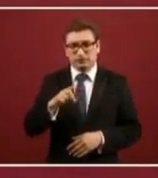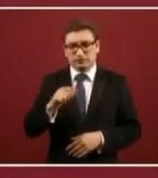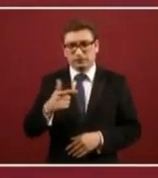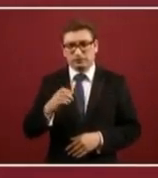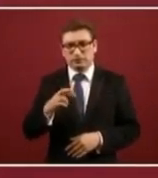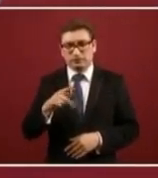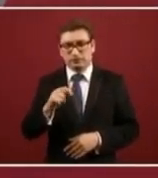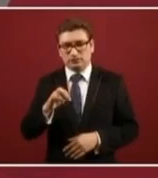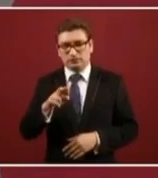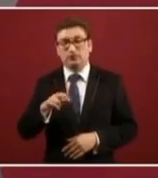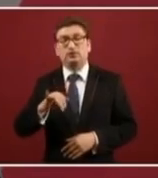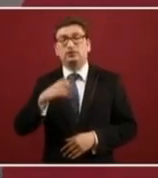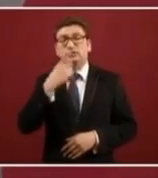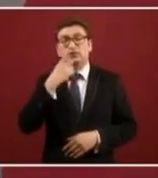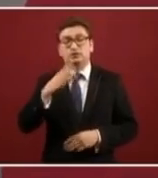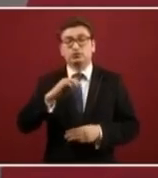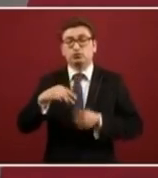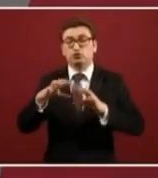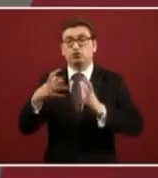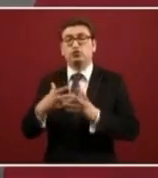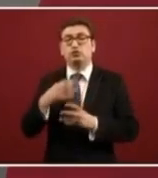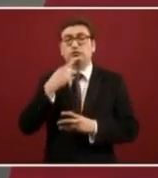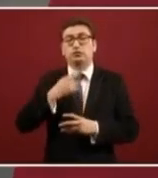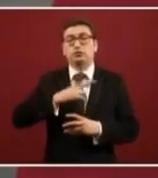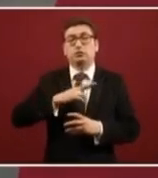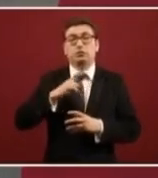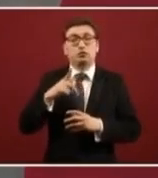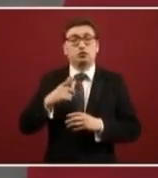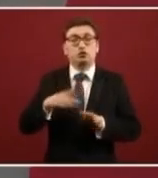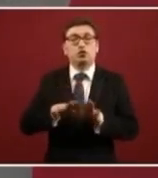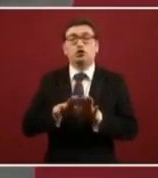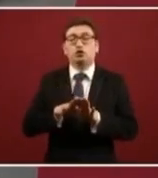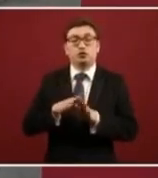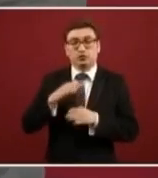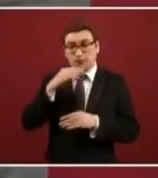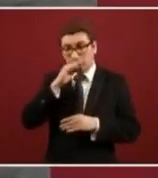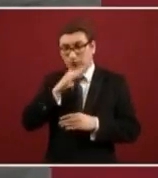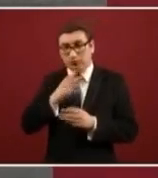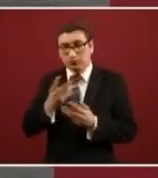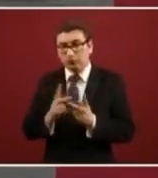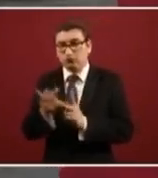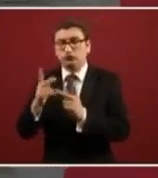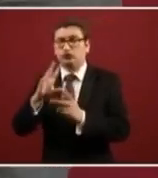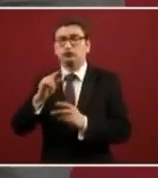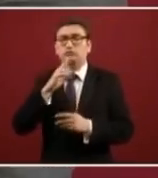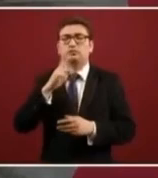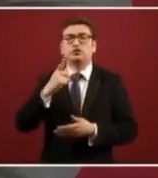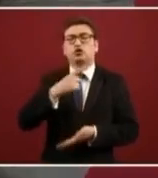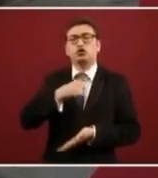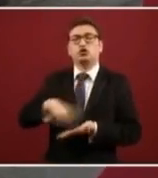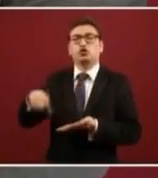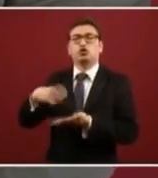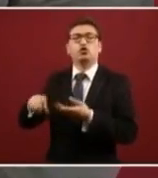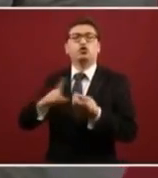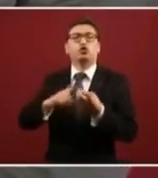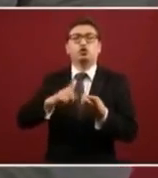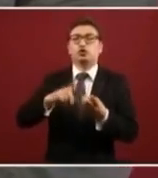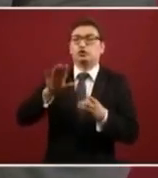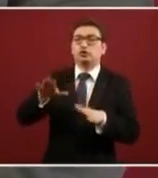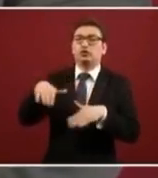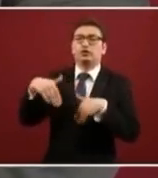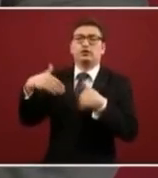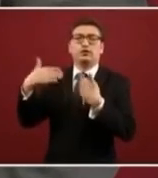argumentó que en un mundo globalizado era mejor comprar lo que consumíamos en el extranjero